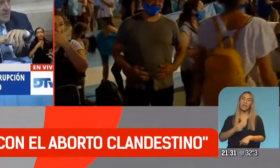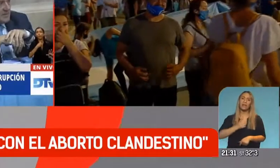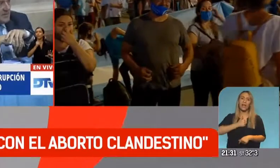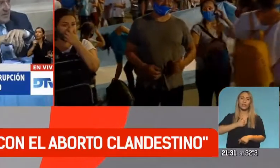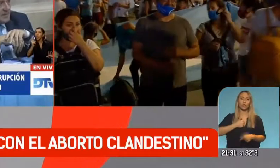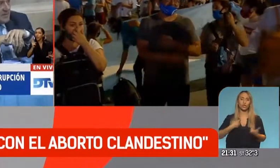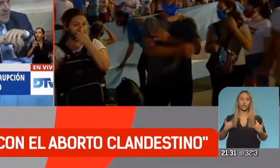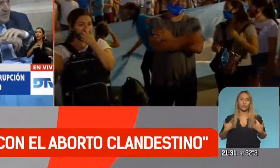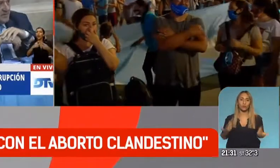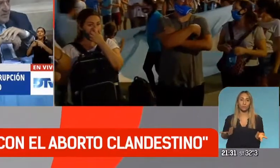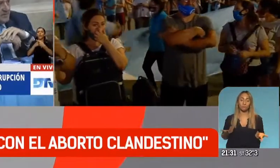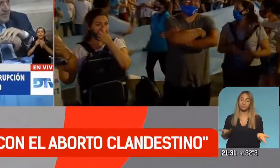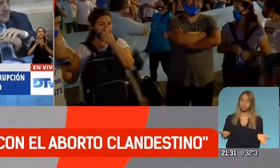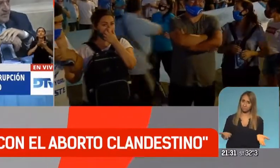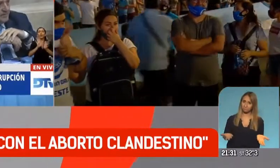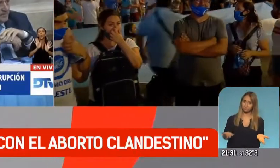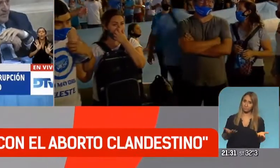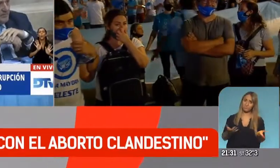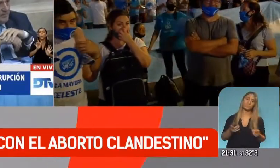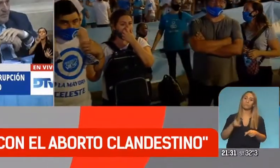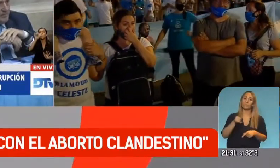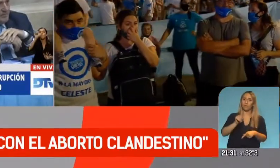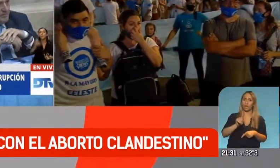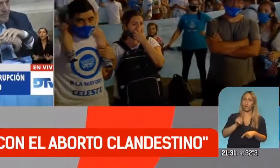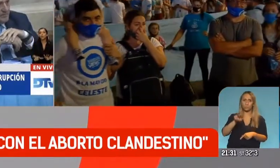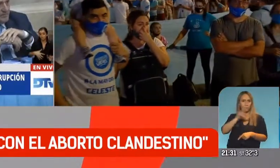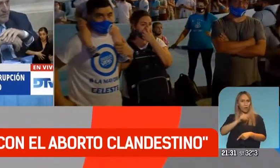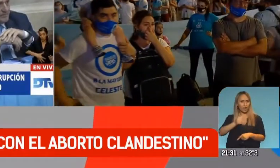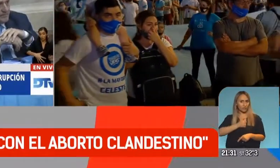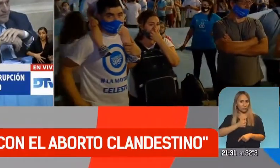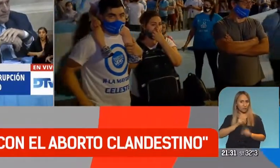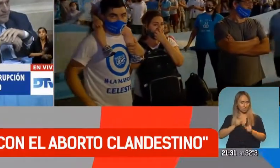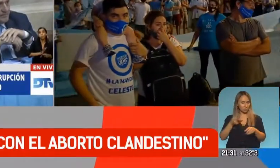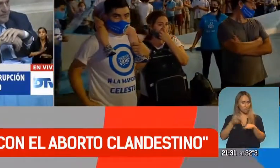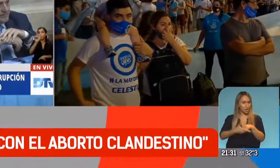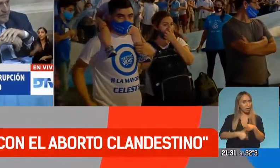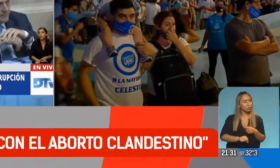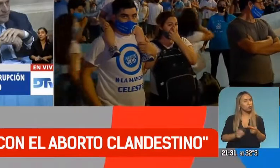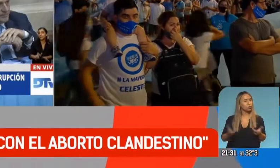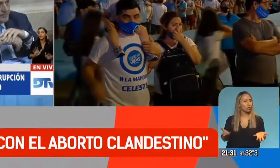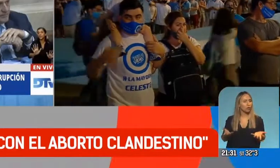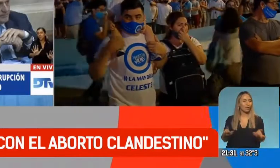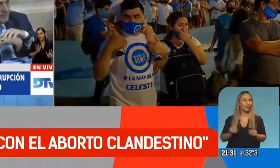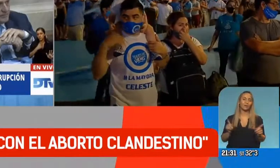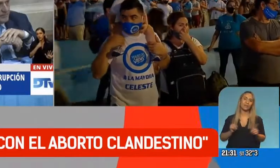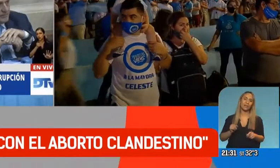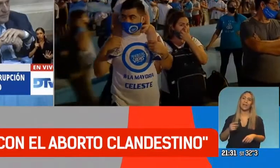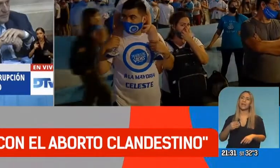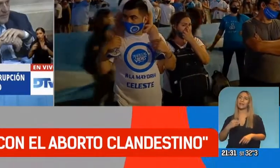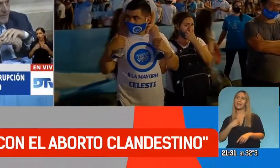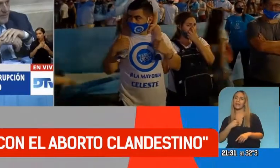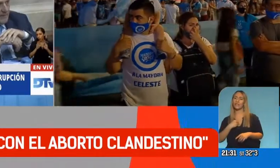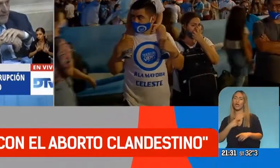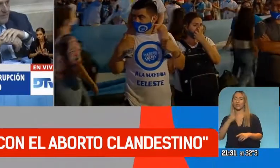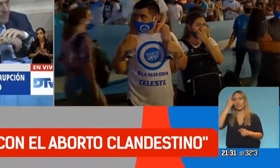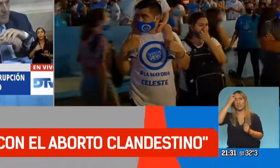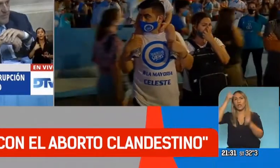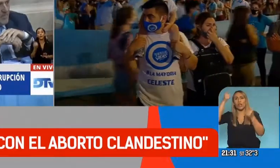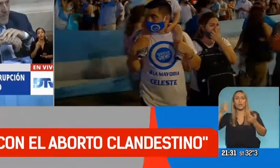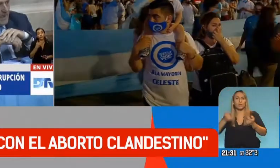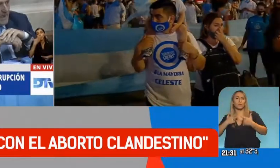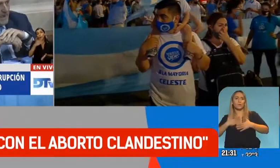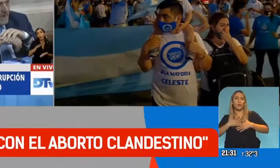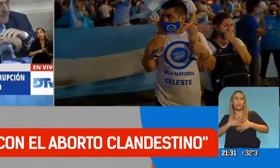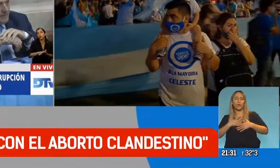las aulas católicas también aportan entonces acá no se trata de anteponer una creencia individual personal al resto de la población